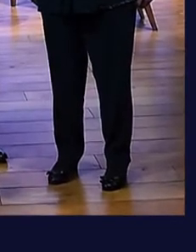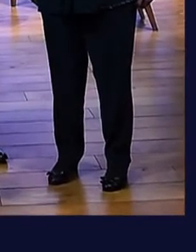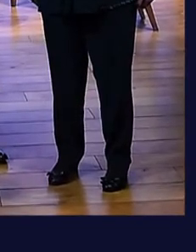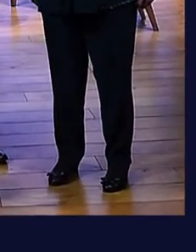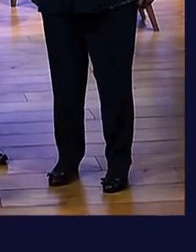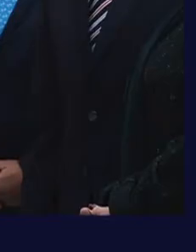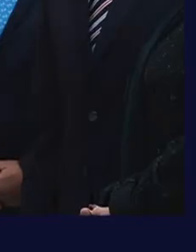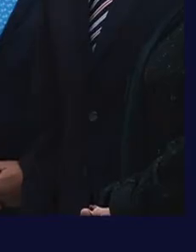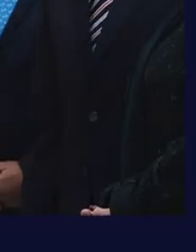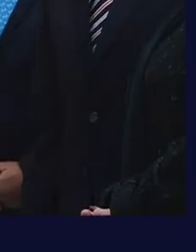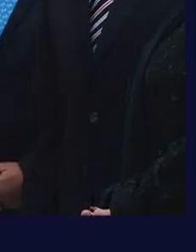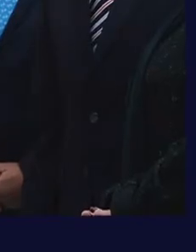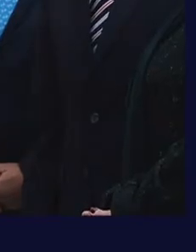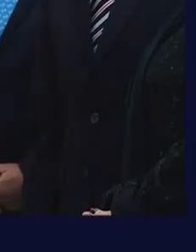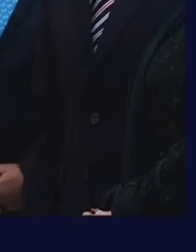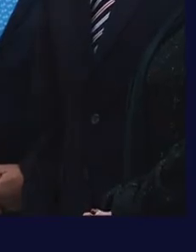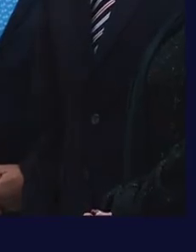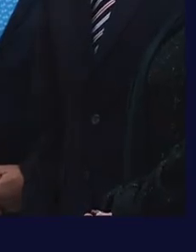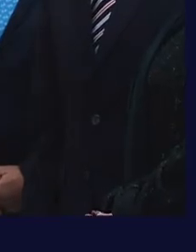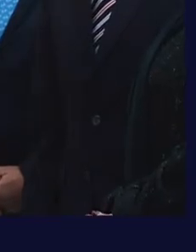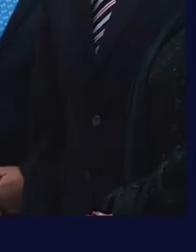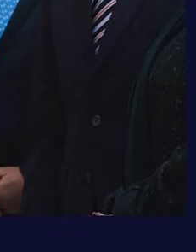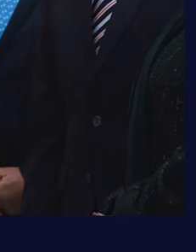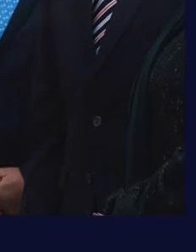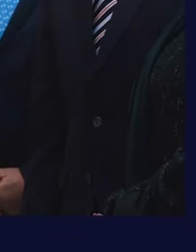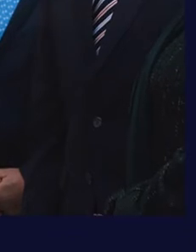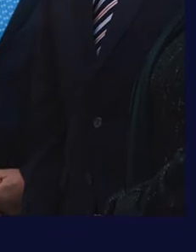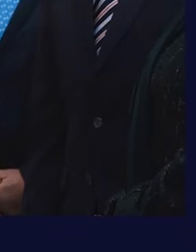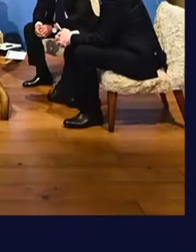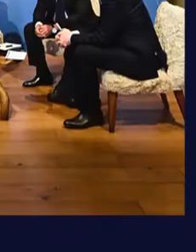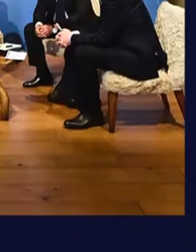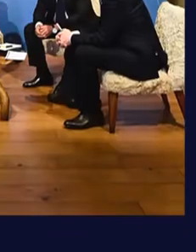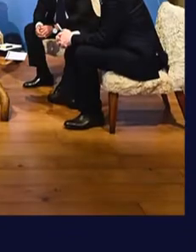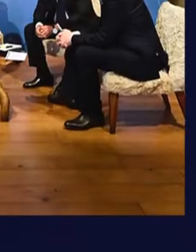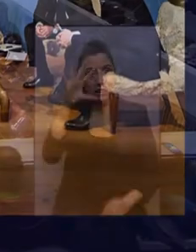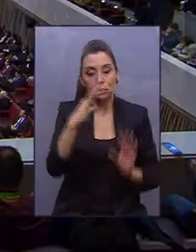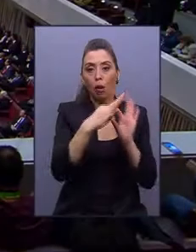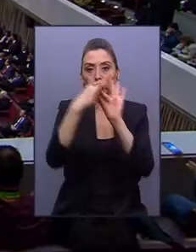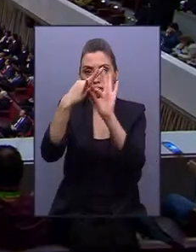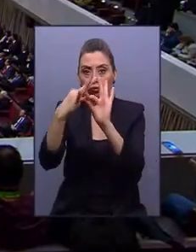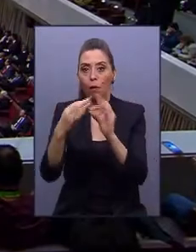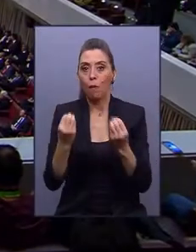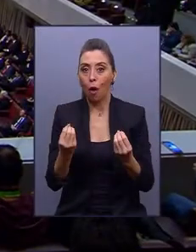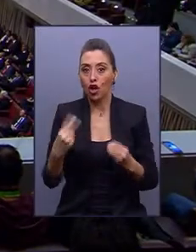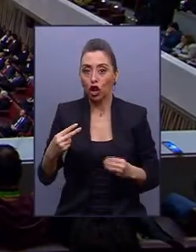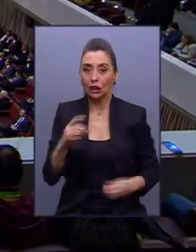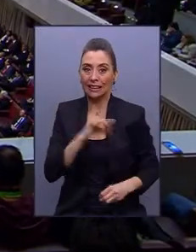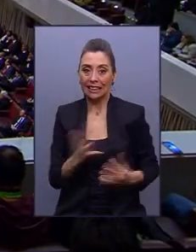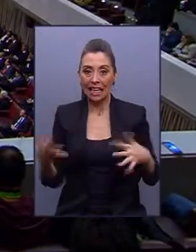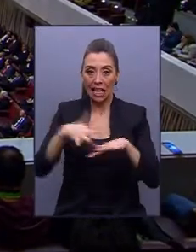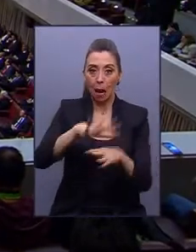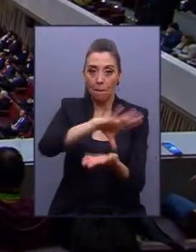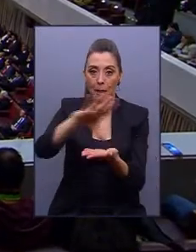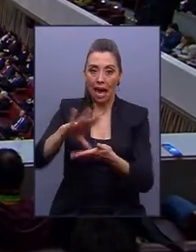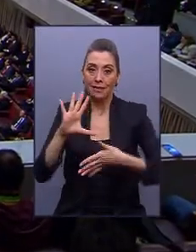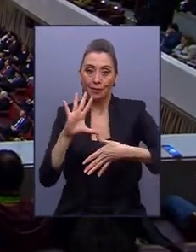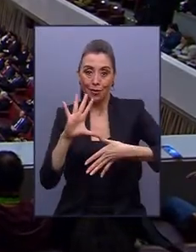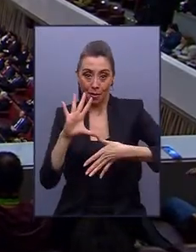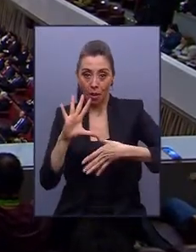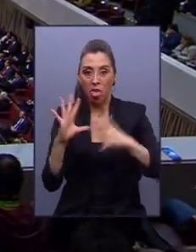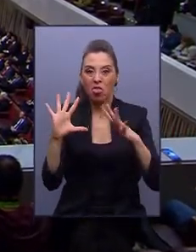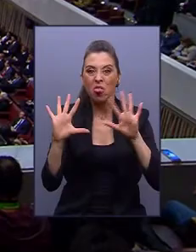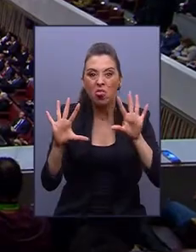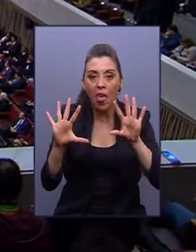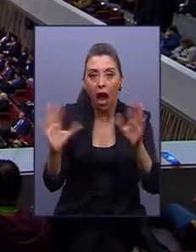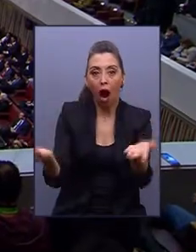la Asociación de Naciones del Sudeste Asiático, ASEAN. Una buena noticia para nuestra integración regional es que hemos recibido 10 ofertas